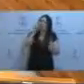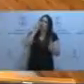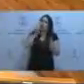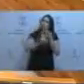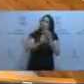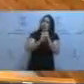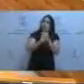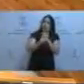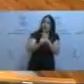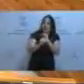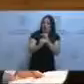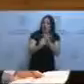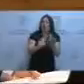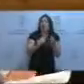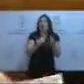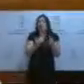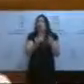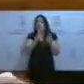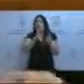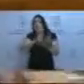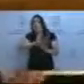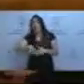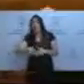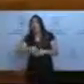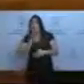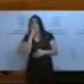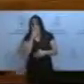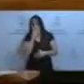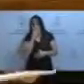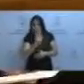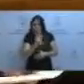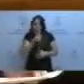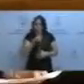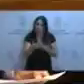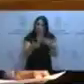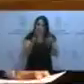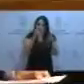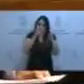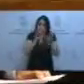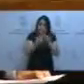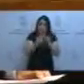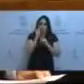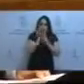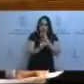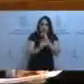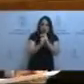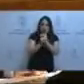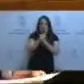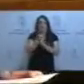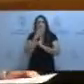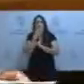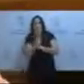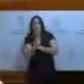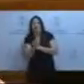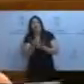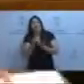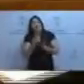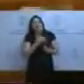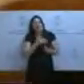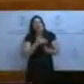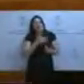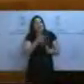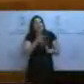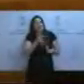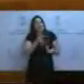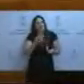del compañero Luis Venta hablamos del lobo. Aquí vamos a hablar de turismo sostenible y vamos a hablar del lobo. Y desgraciadamente vamos a hablar de retrasos, de